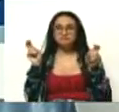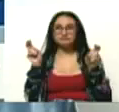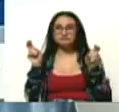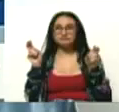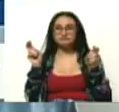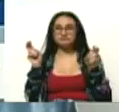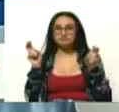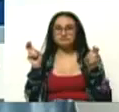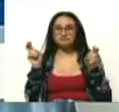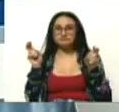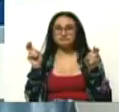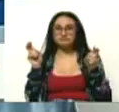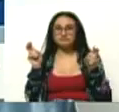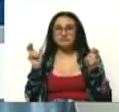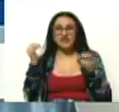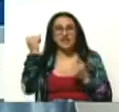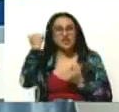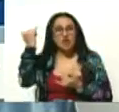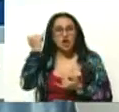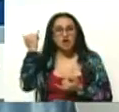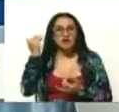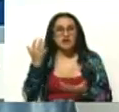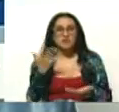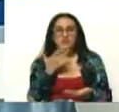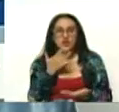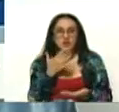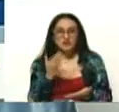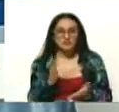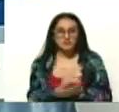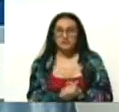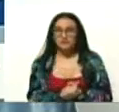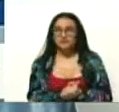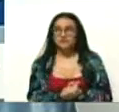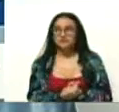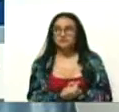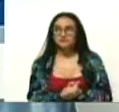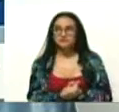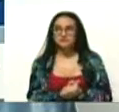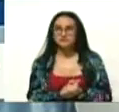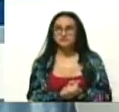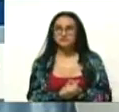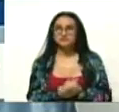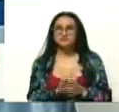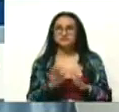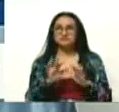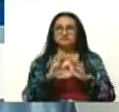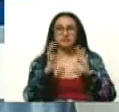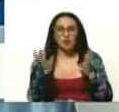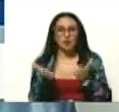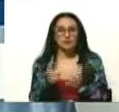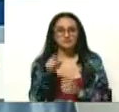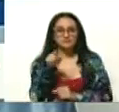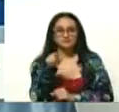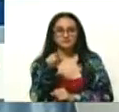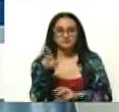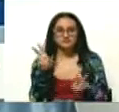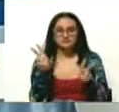entre comillas, ideologías de, vamos a decir, de globalización,